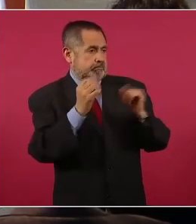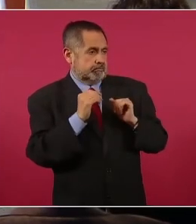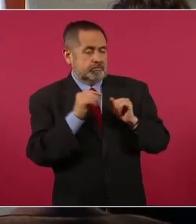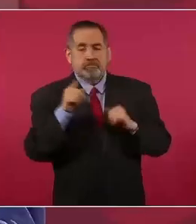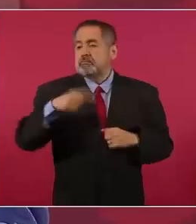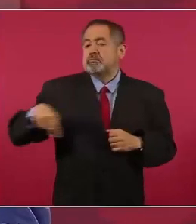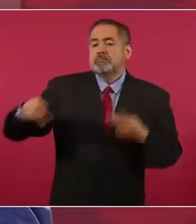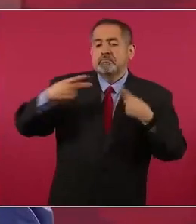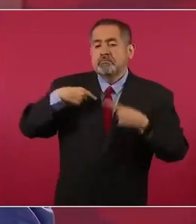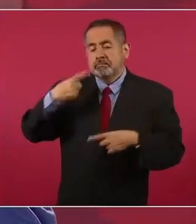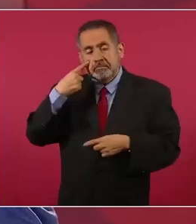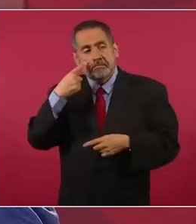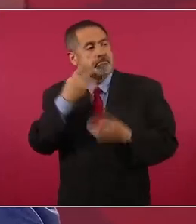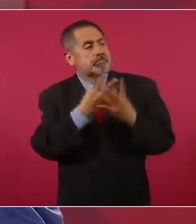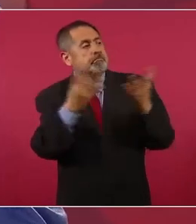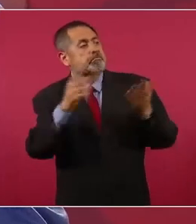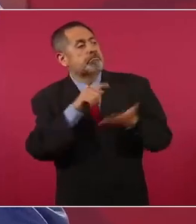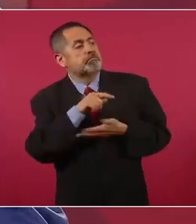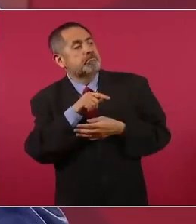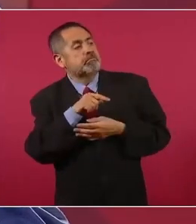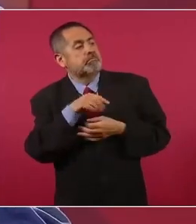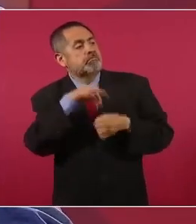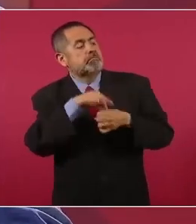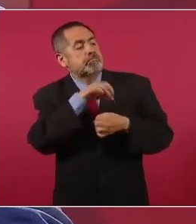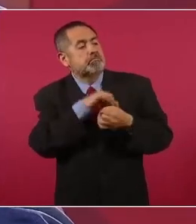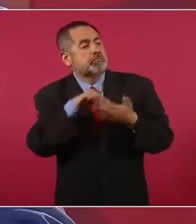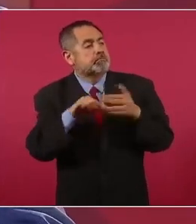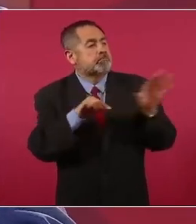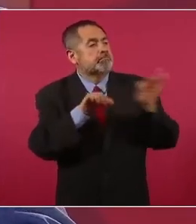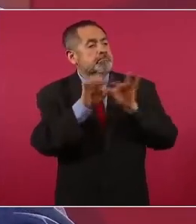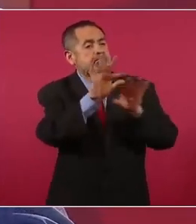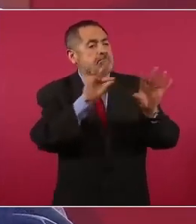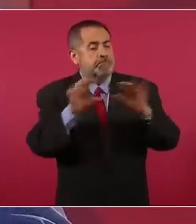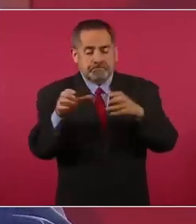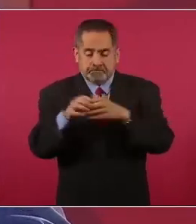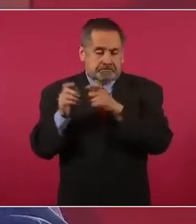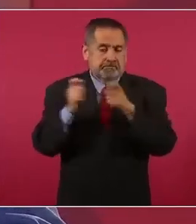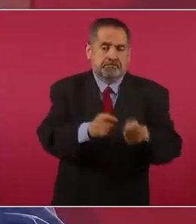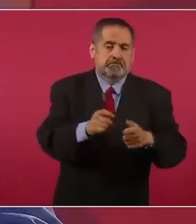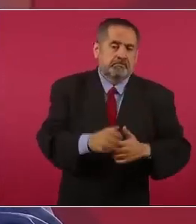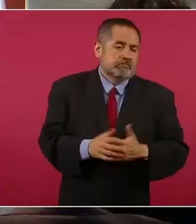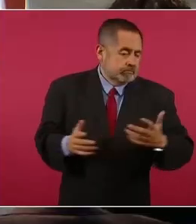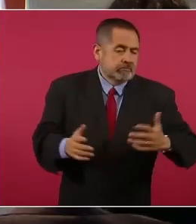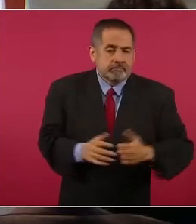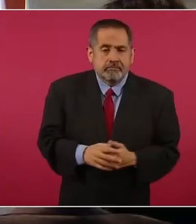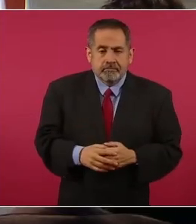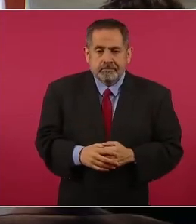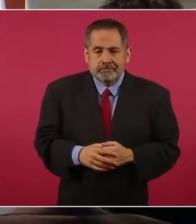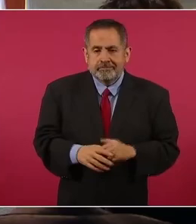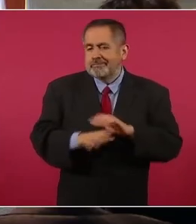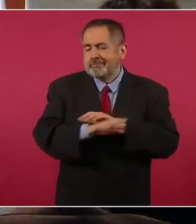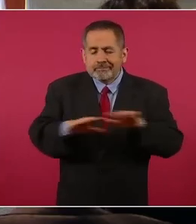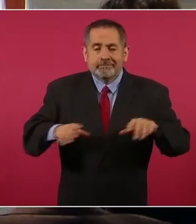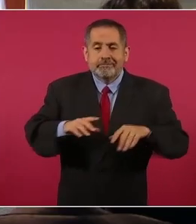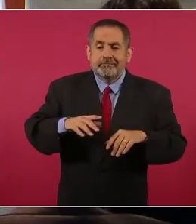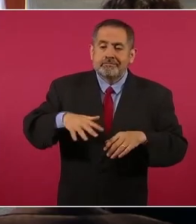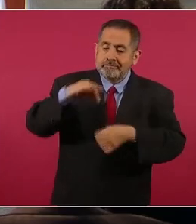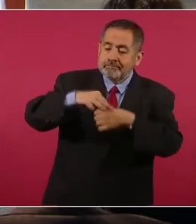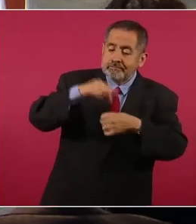Eso es todo. Y que se destierre el fraude